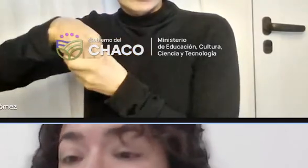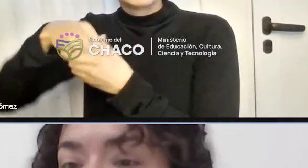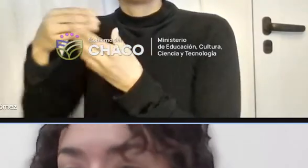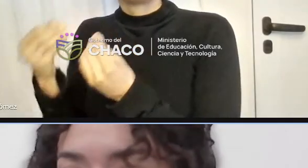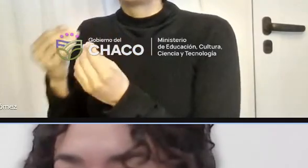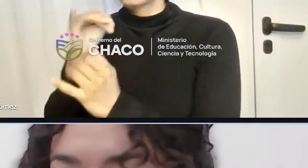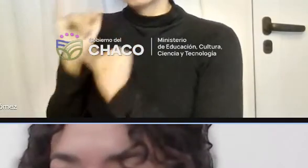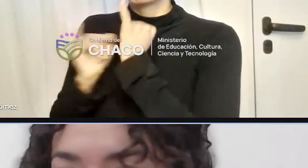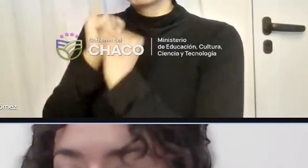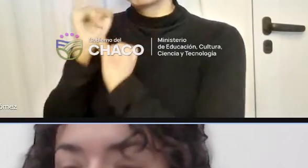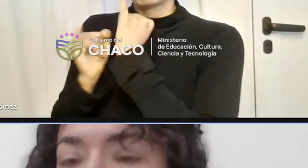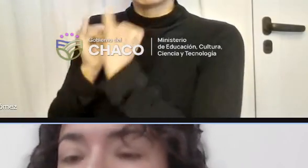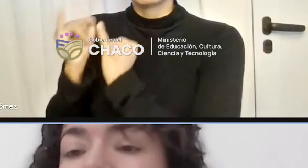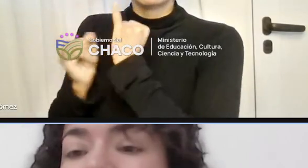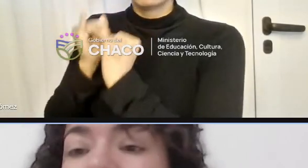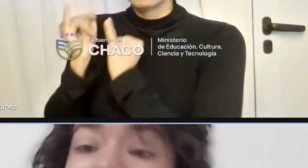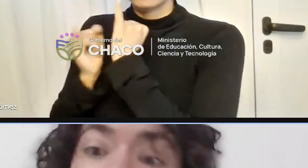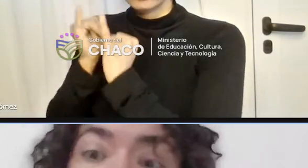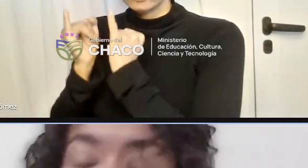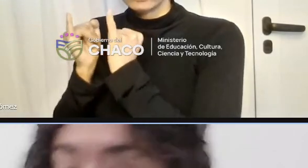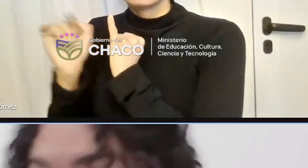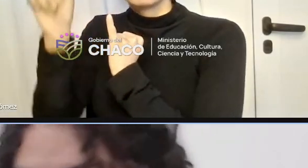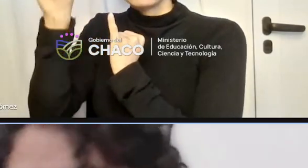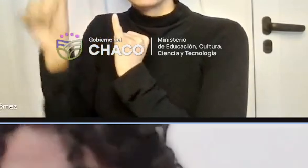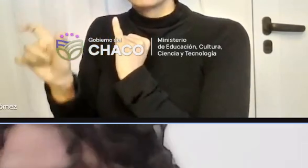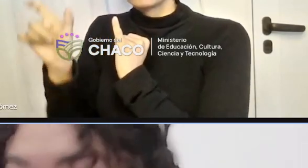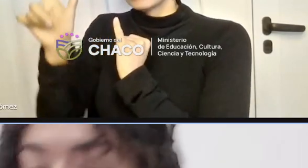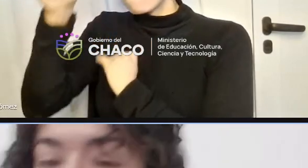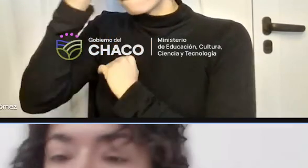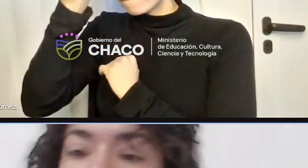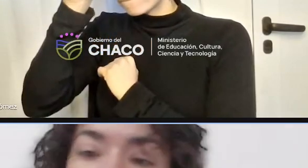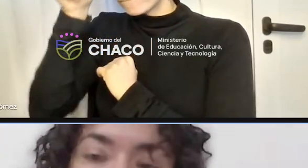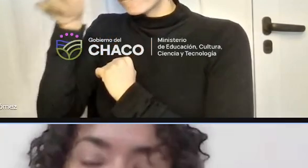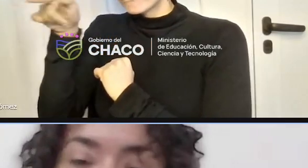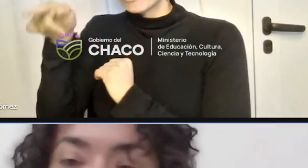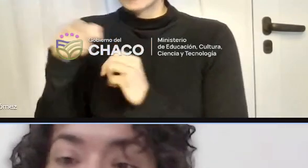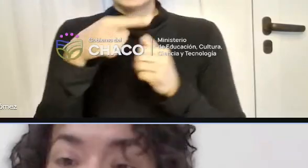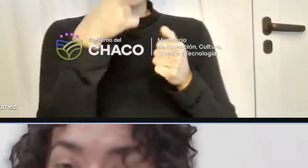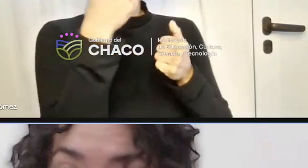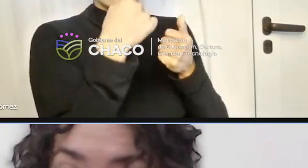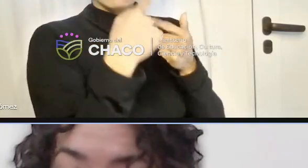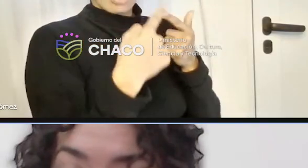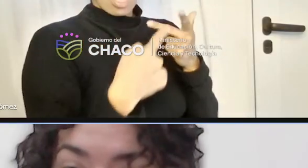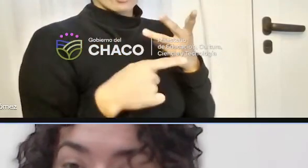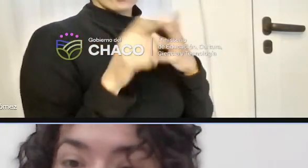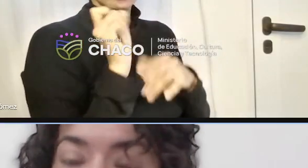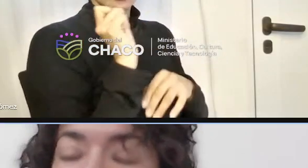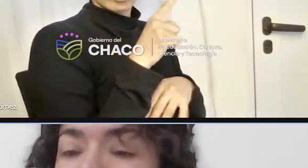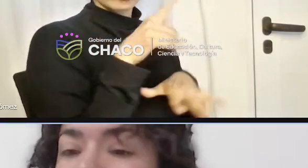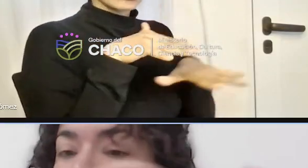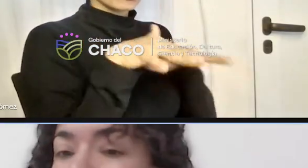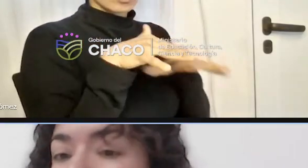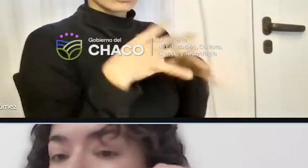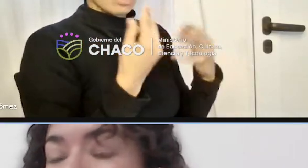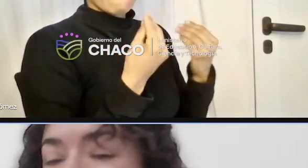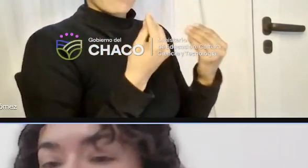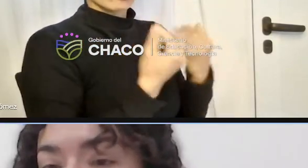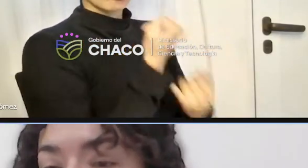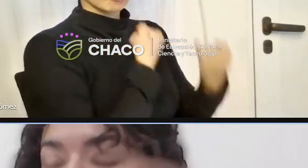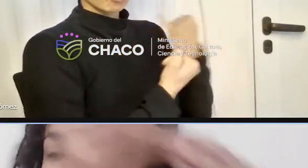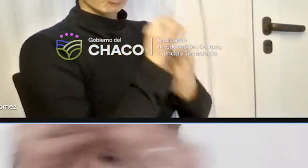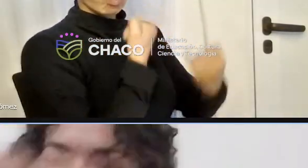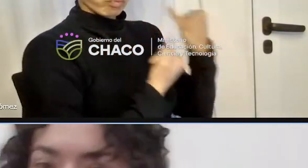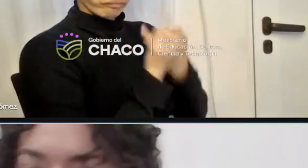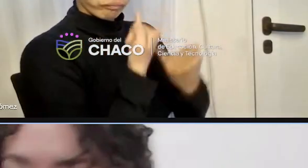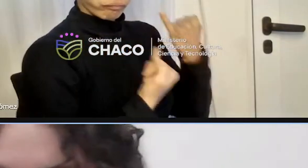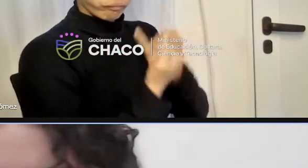el relato, digamos, de los datos de la persona o de la circunstancia de lo que pasó. Entonces ahí vemos cómo este